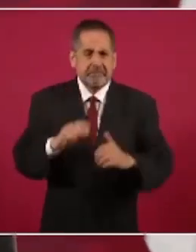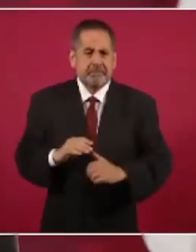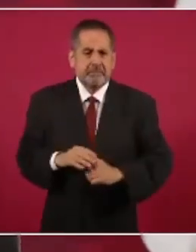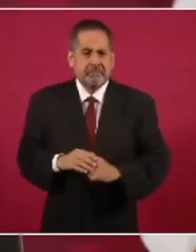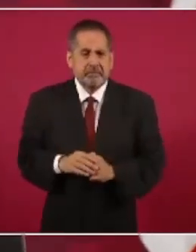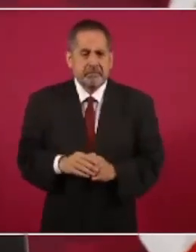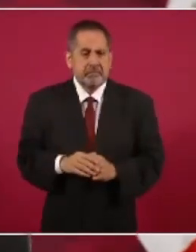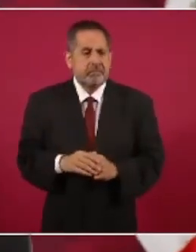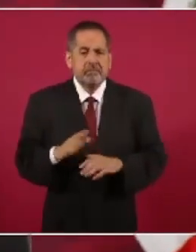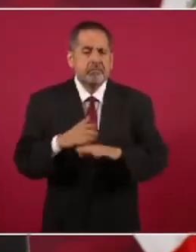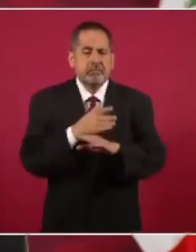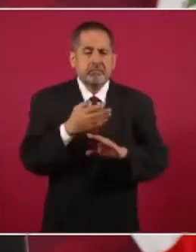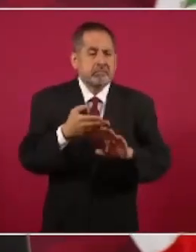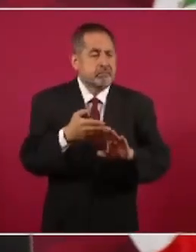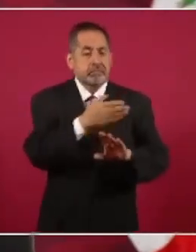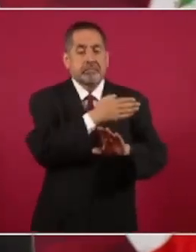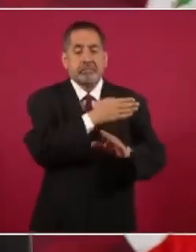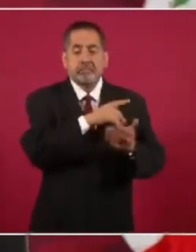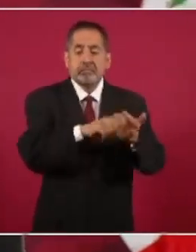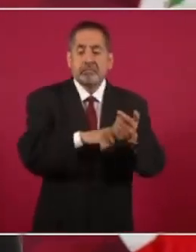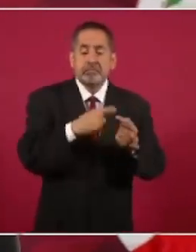porque antes